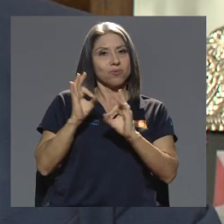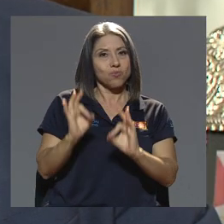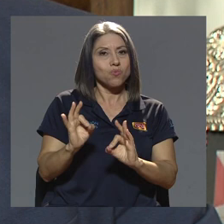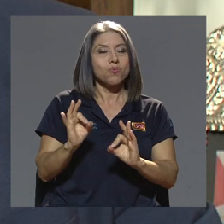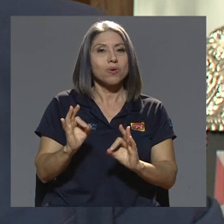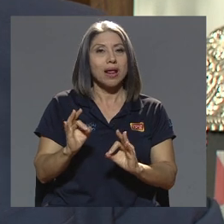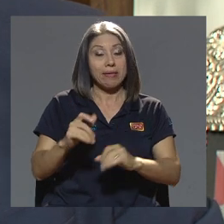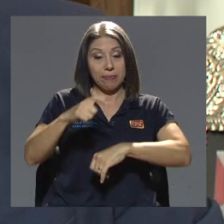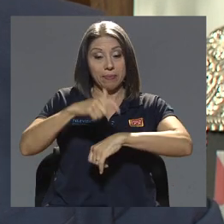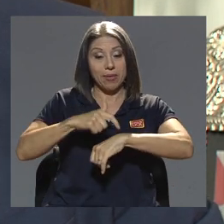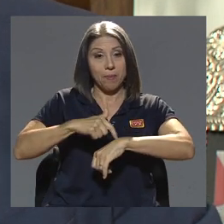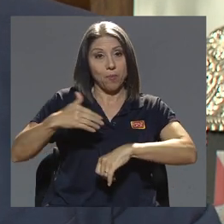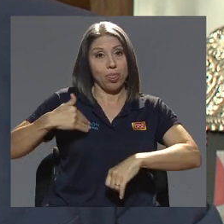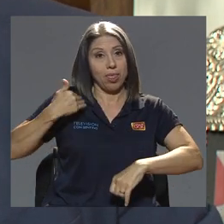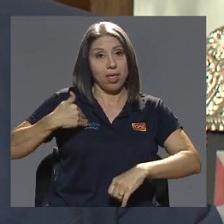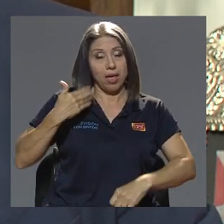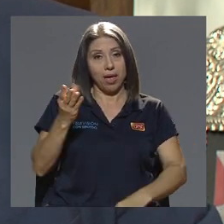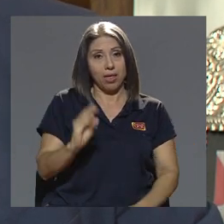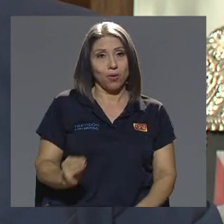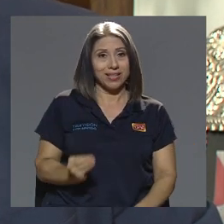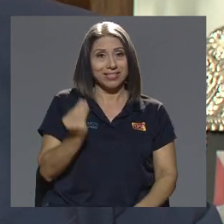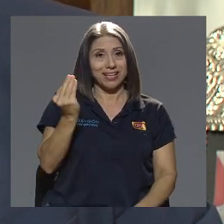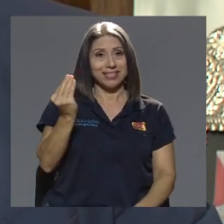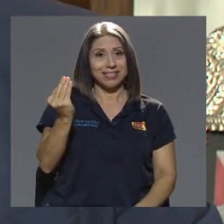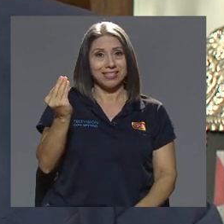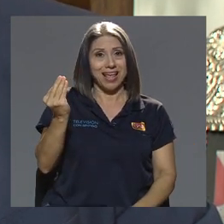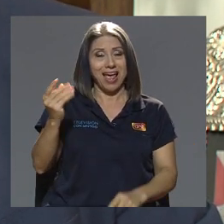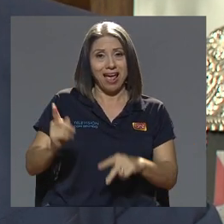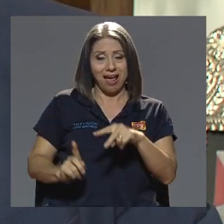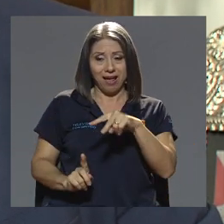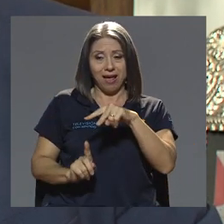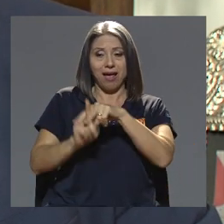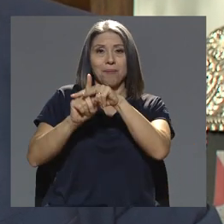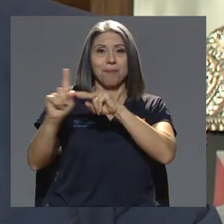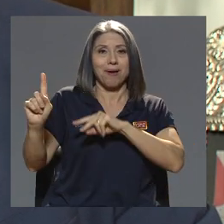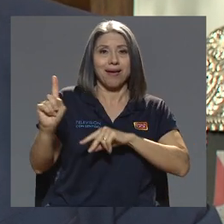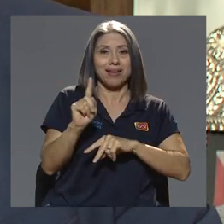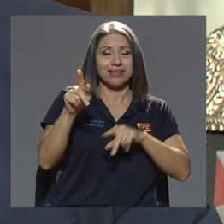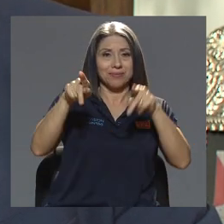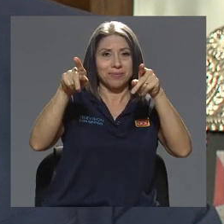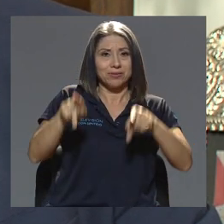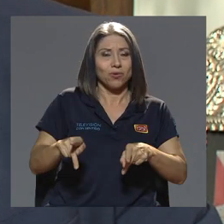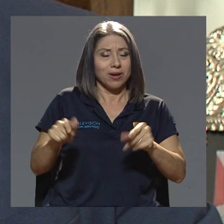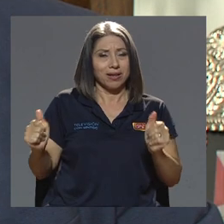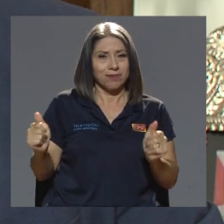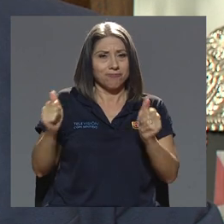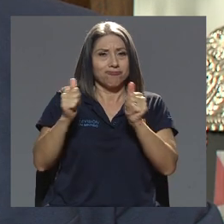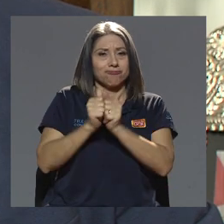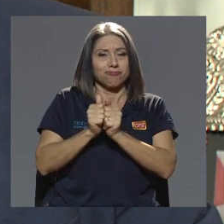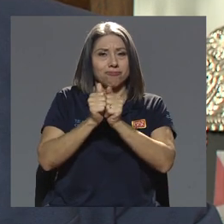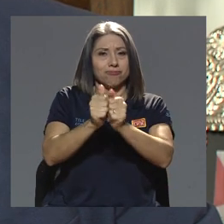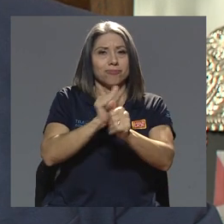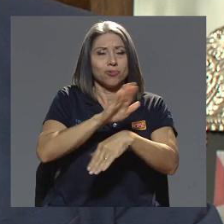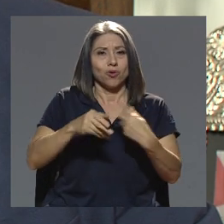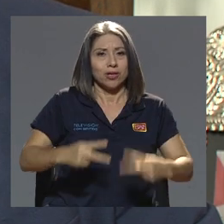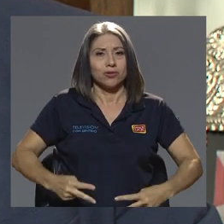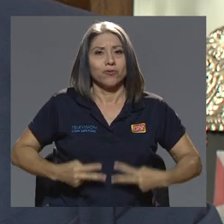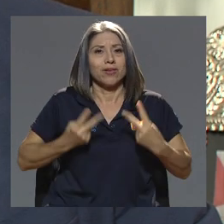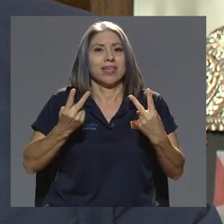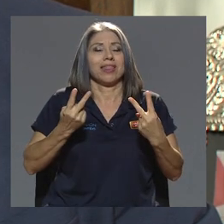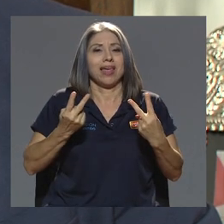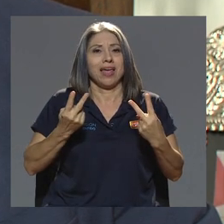adolescencia aparece una persona que le ha venido acompañando toda su vida y que le toca la puerta del